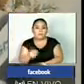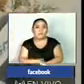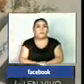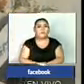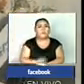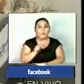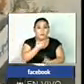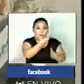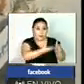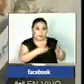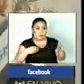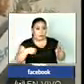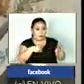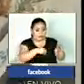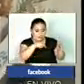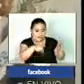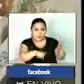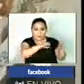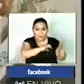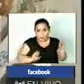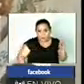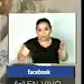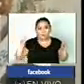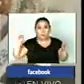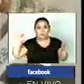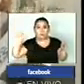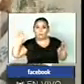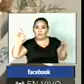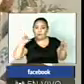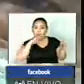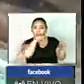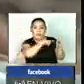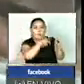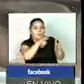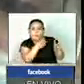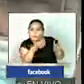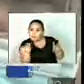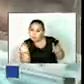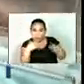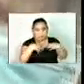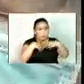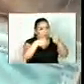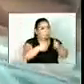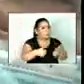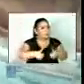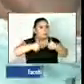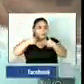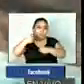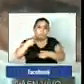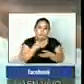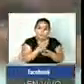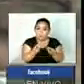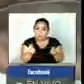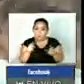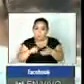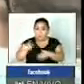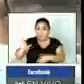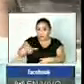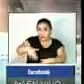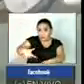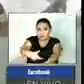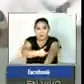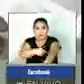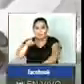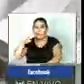Según el epidemiólogo salvadoreño Mario Gamero, la cifra de recuperación en el país es positiva y el protocolo en el Hospital San